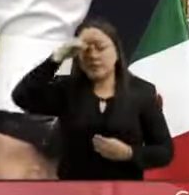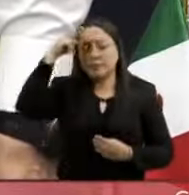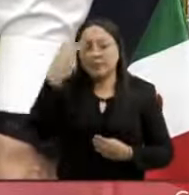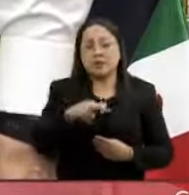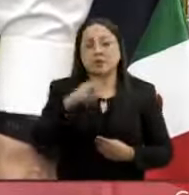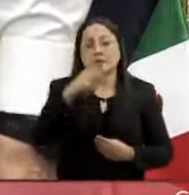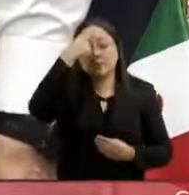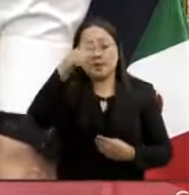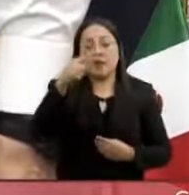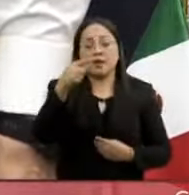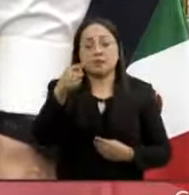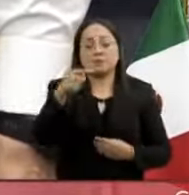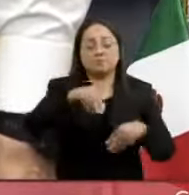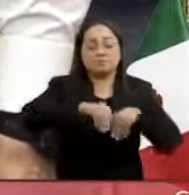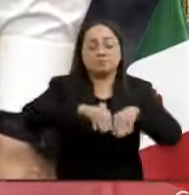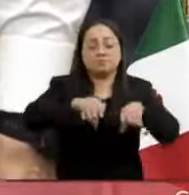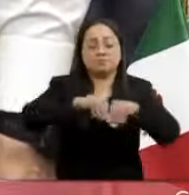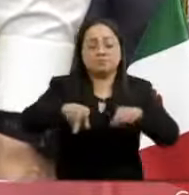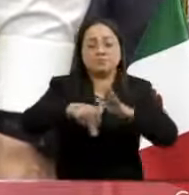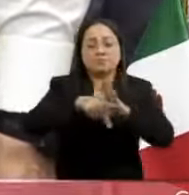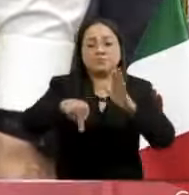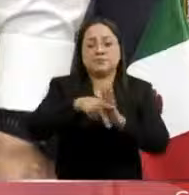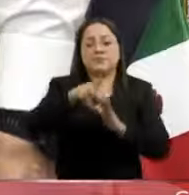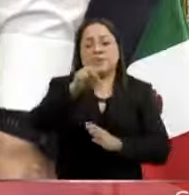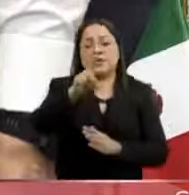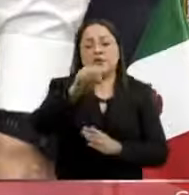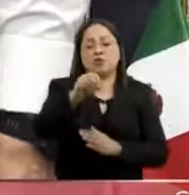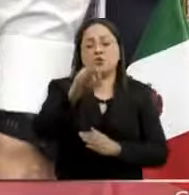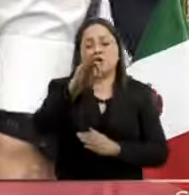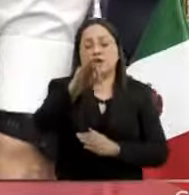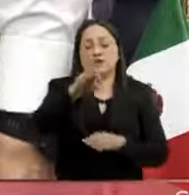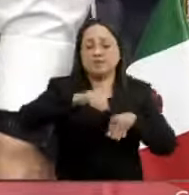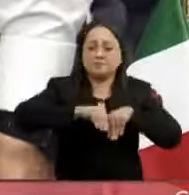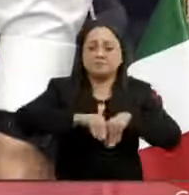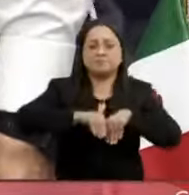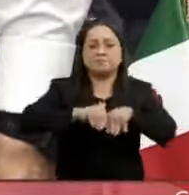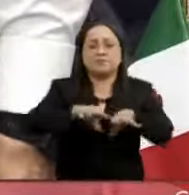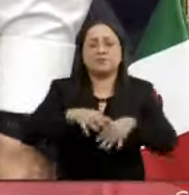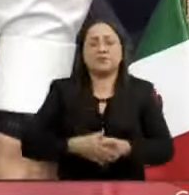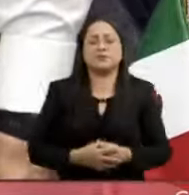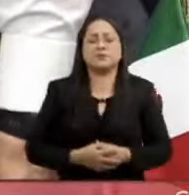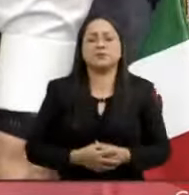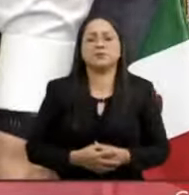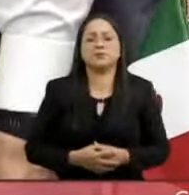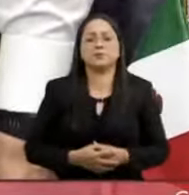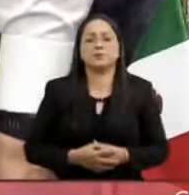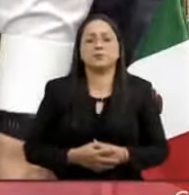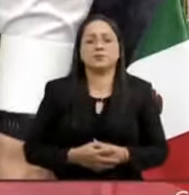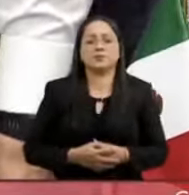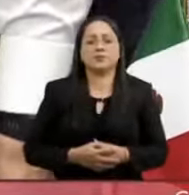a efecto de que se publique en el Diario Oficial de la Federación.